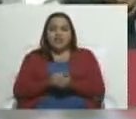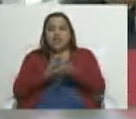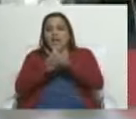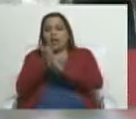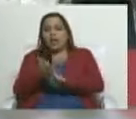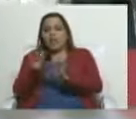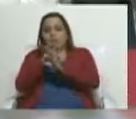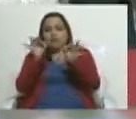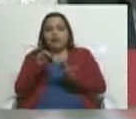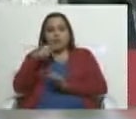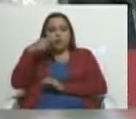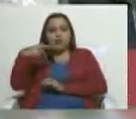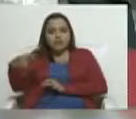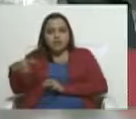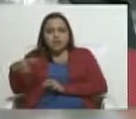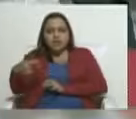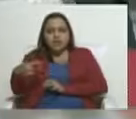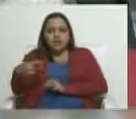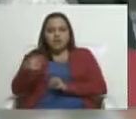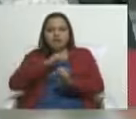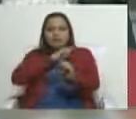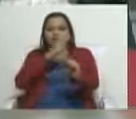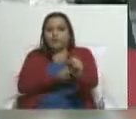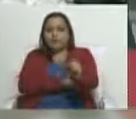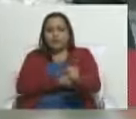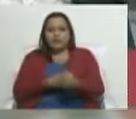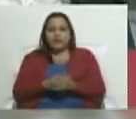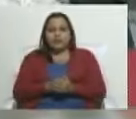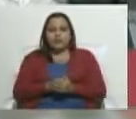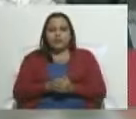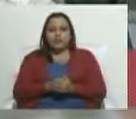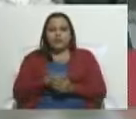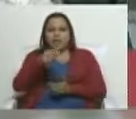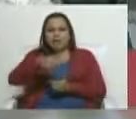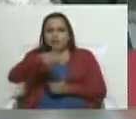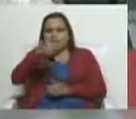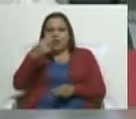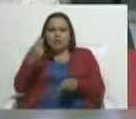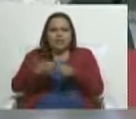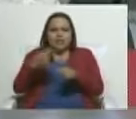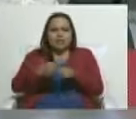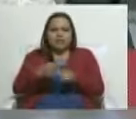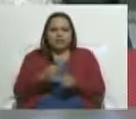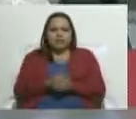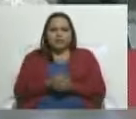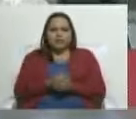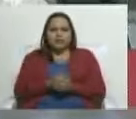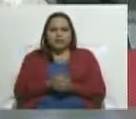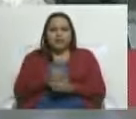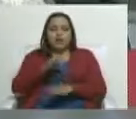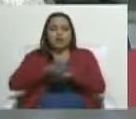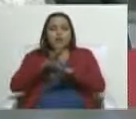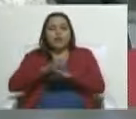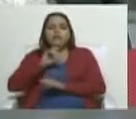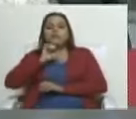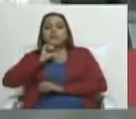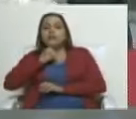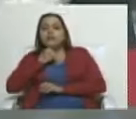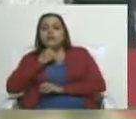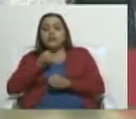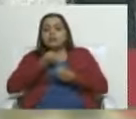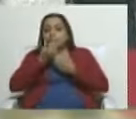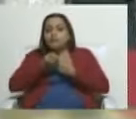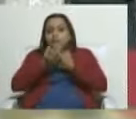política por una acción de fuerza. Y entonces eso es lo que te hace más peligroso el posfascismo, porque el posfascismo lo oculta con un